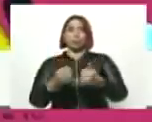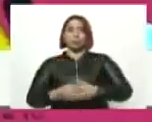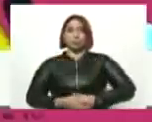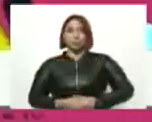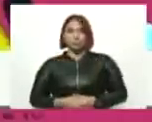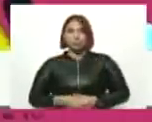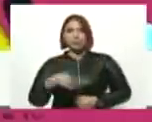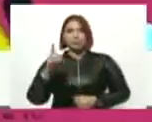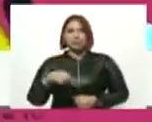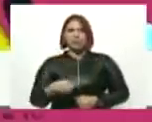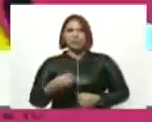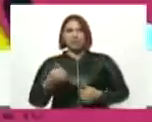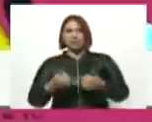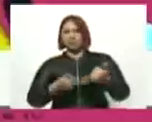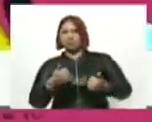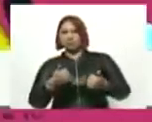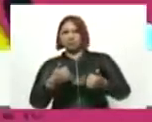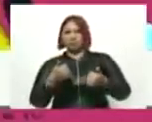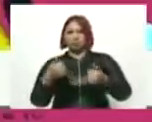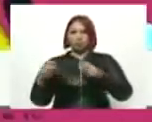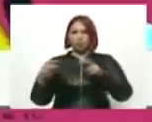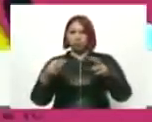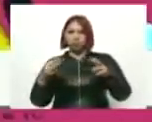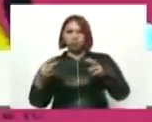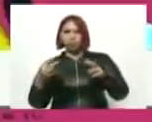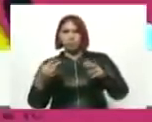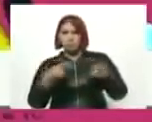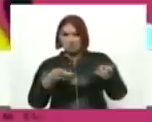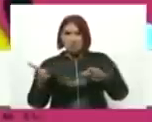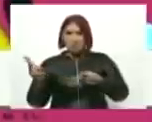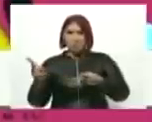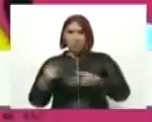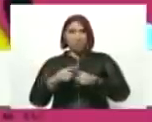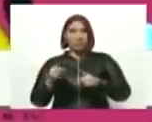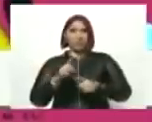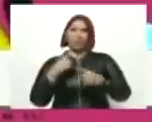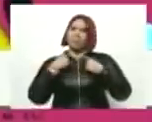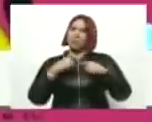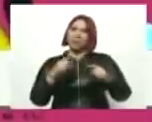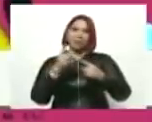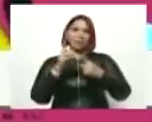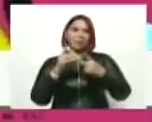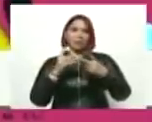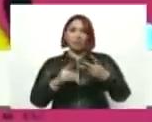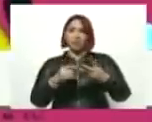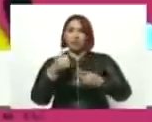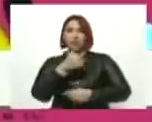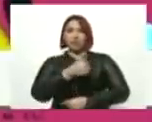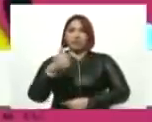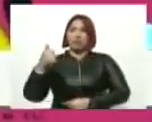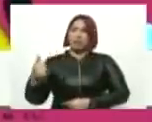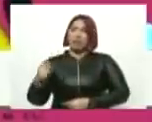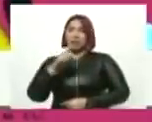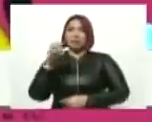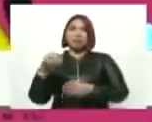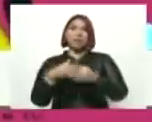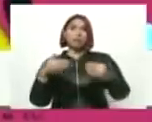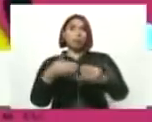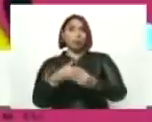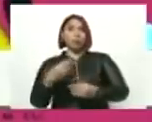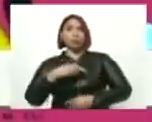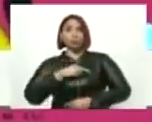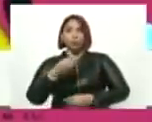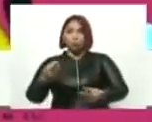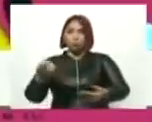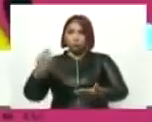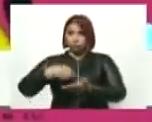y los supercríticos. Bienvenido a la crítica, vuelvo. Pero no pierdan el detalle de que cada 100 dólares hoy estamos recibiendo uno. Es importante hacer la